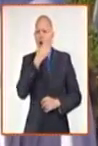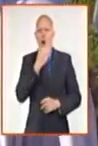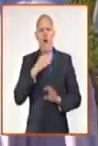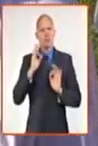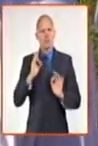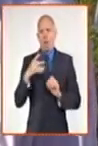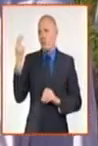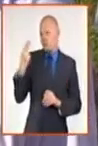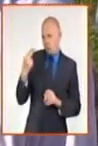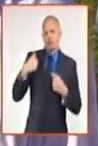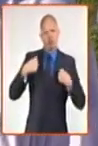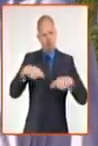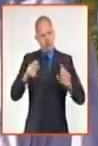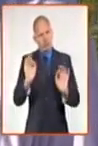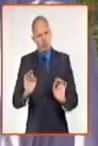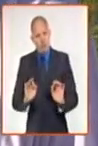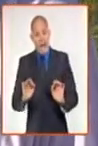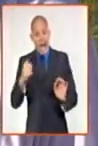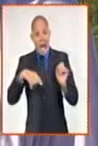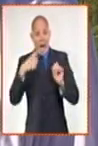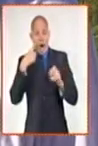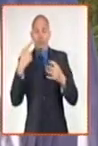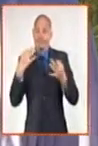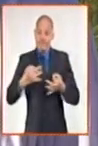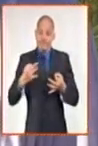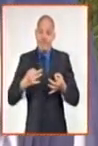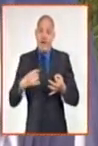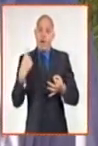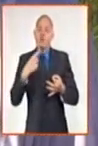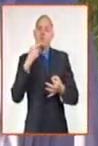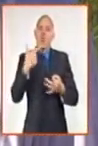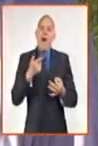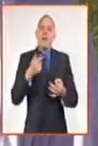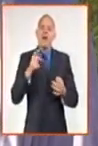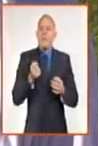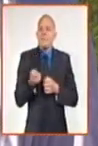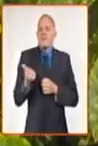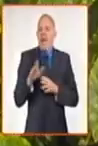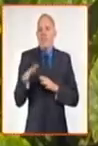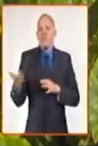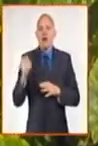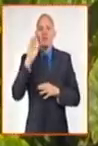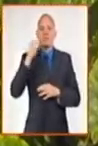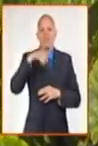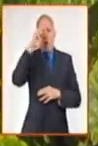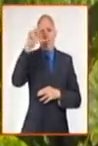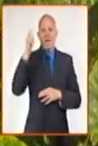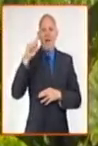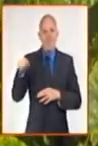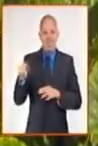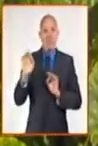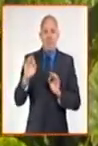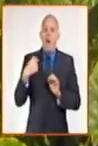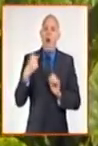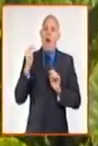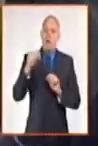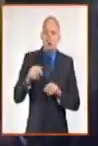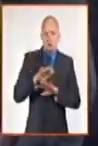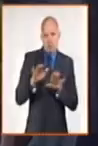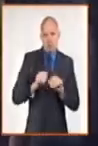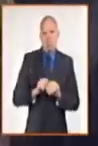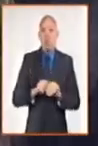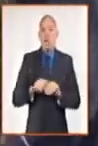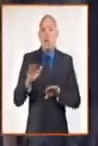empoderada de todas las tareas que nos ha correspondido hacer, y hoy estamos aquí en el sur con los canopónicos del hospital Ciro Redondo García, acá de la provincia. Desde que